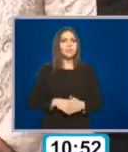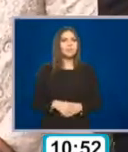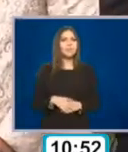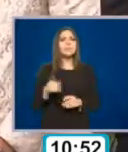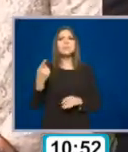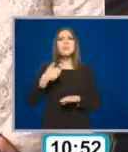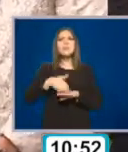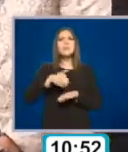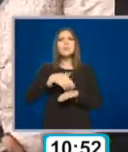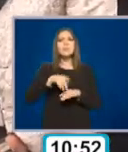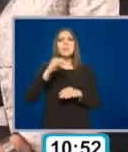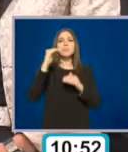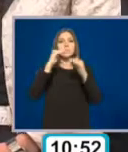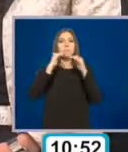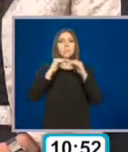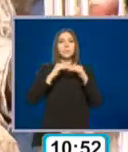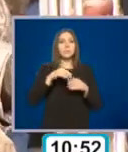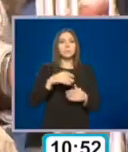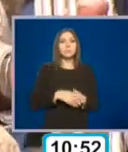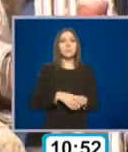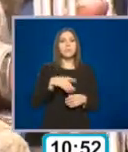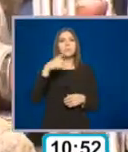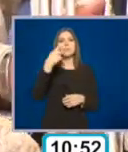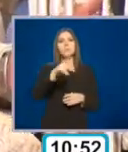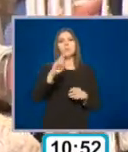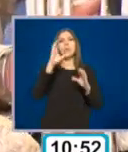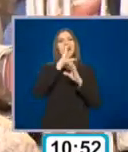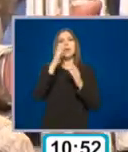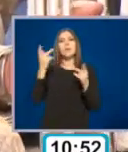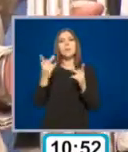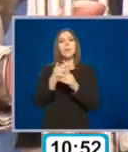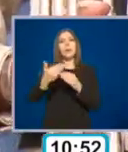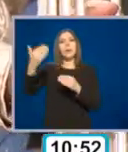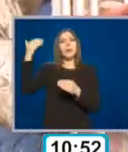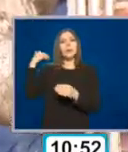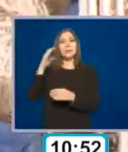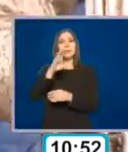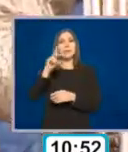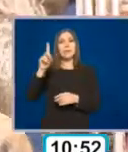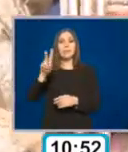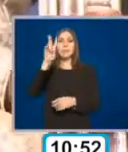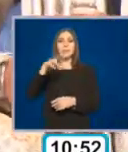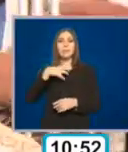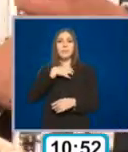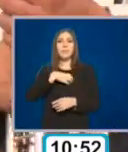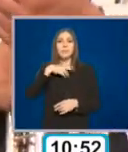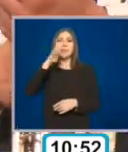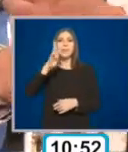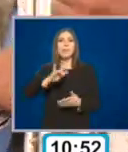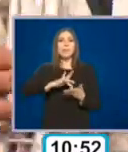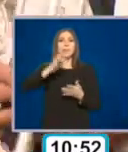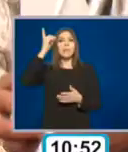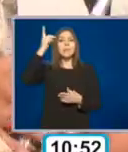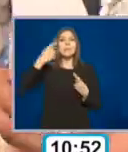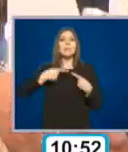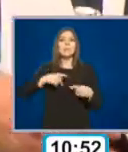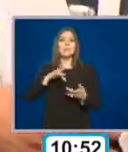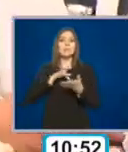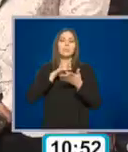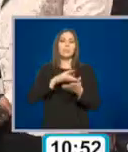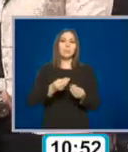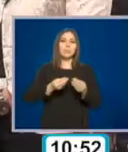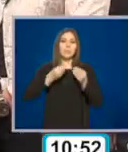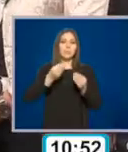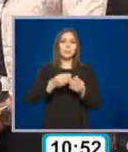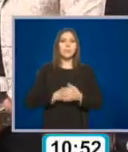A ver. ¿Qué número es? Pues es de los sencillos pasados que la verdad estamos muy contentos porque gracias a Dios toda la gente lo apoyó muchísimo. Te